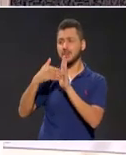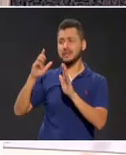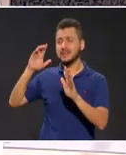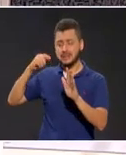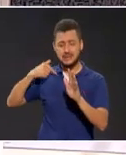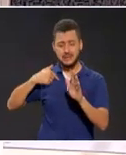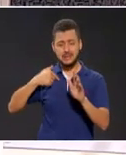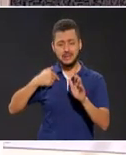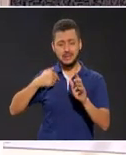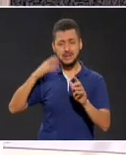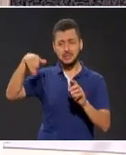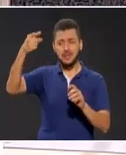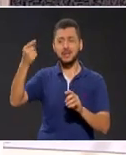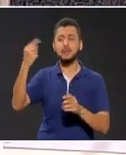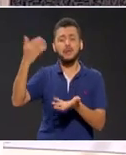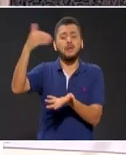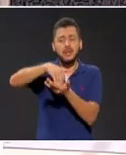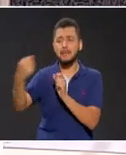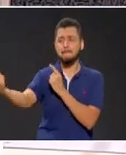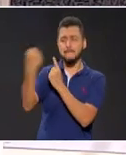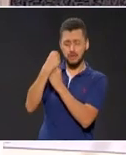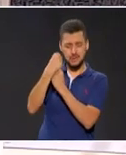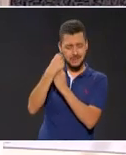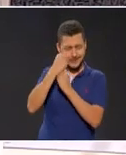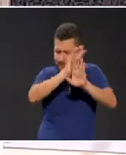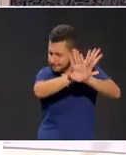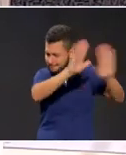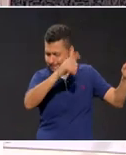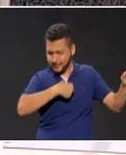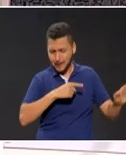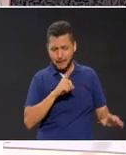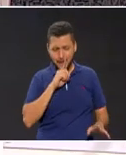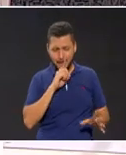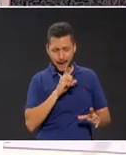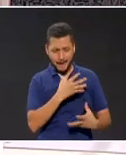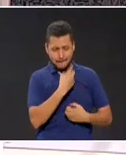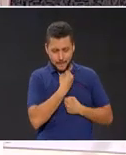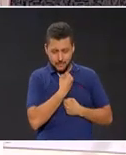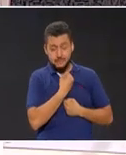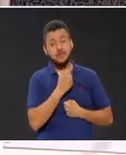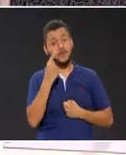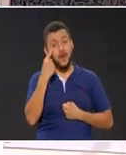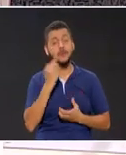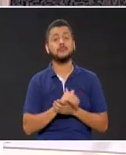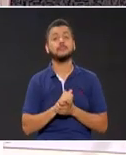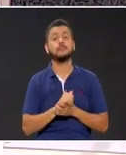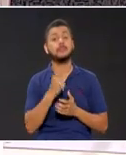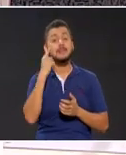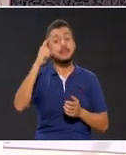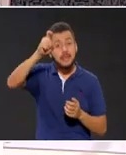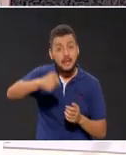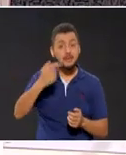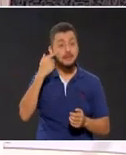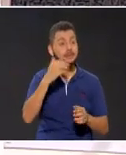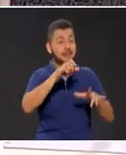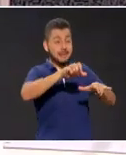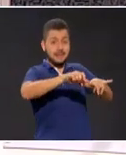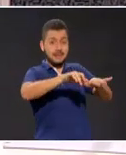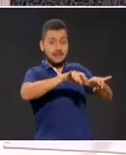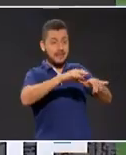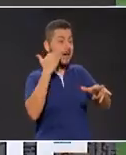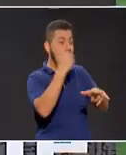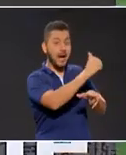siguen dependiendo económicamente de la persona que les hace daño, se necesita fortalecer la Secretaría de la Mujer, que tenga mayor presupuesto e indicadores